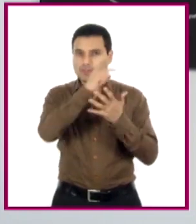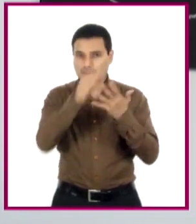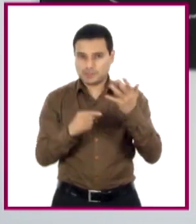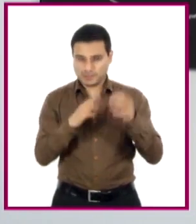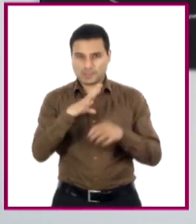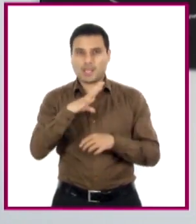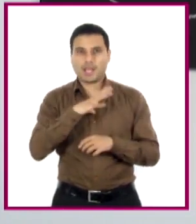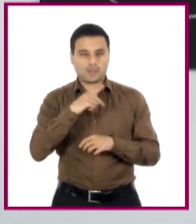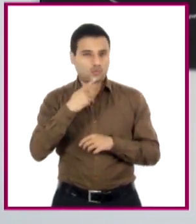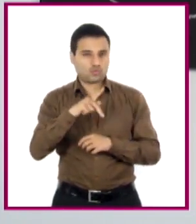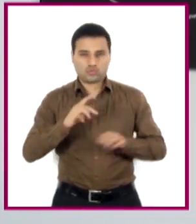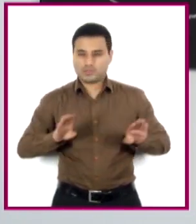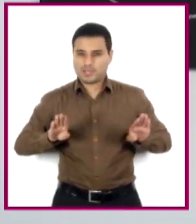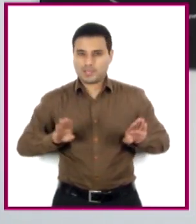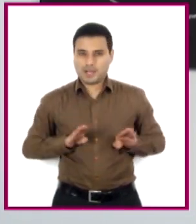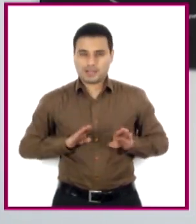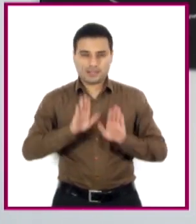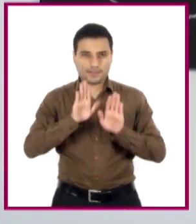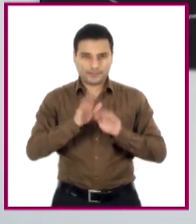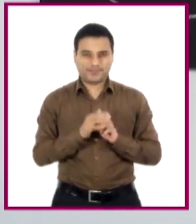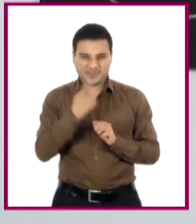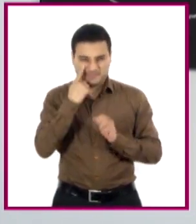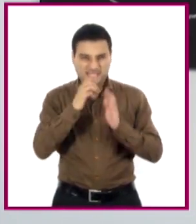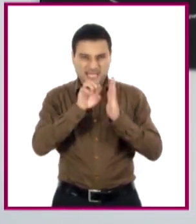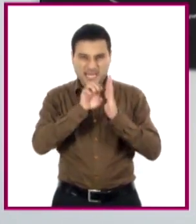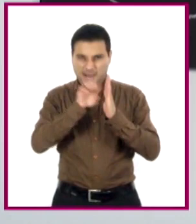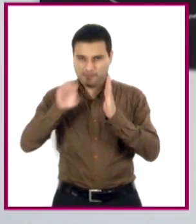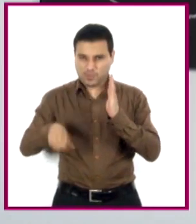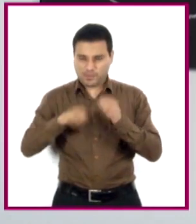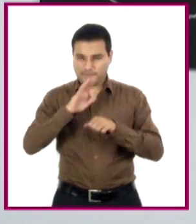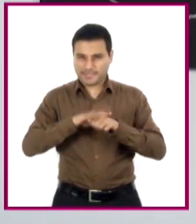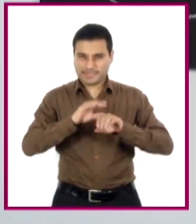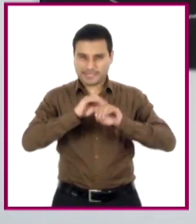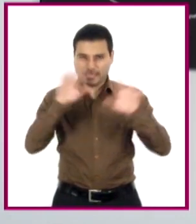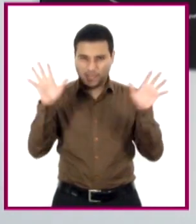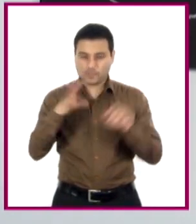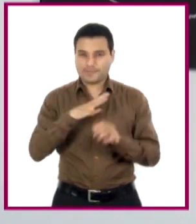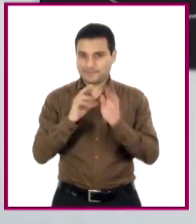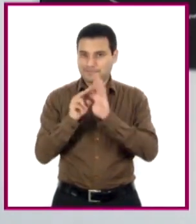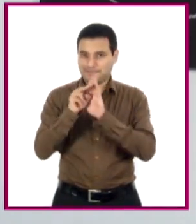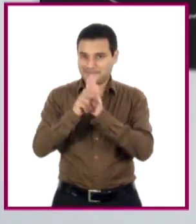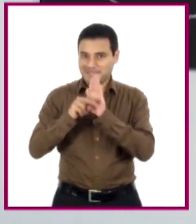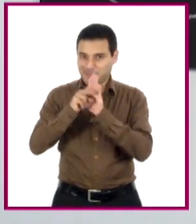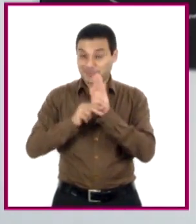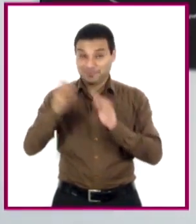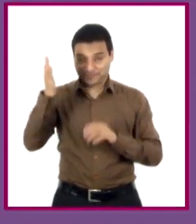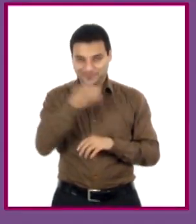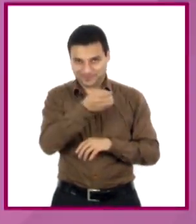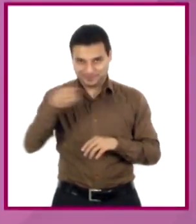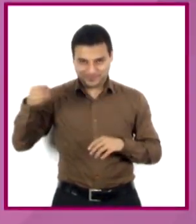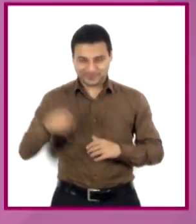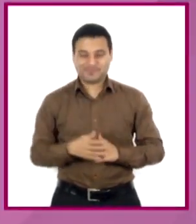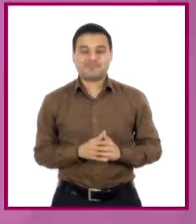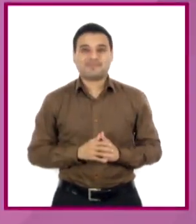y cualidades propias. Para ilustrarlo mejor, acompáñenos a ver el siguiente video.